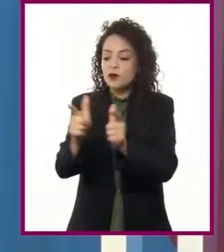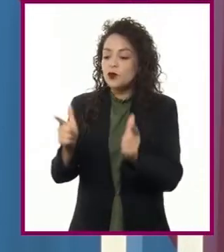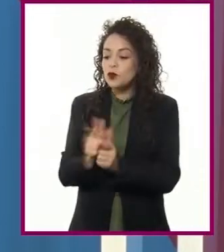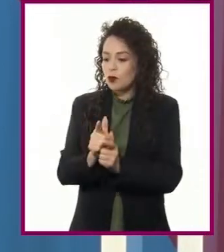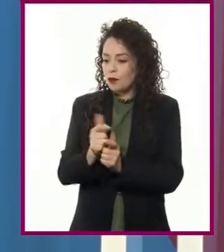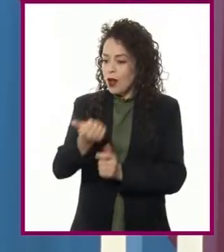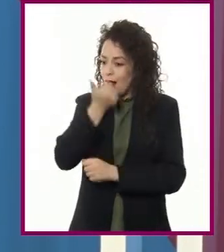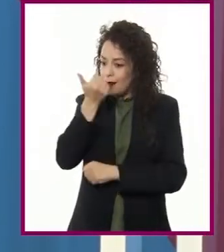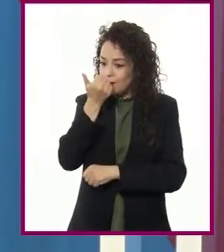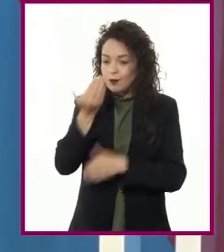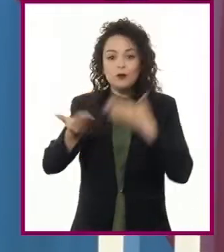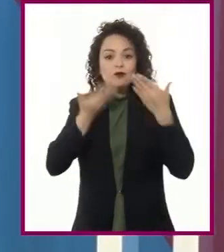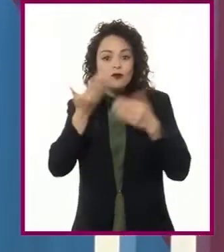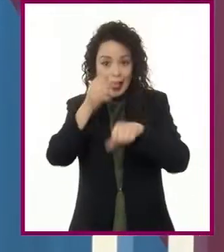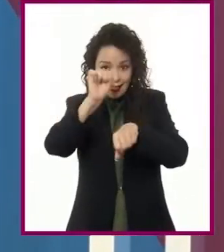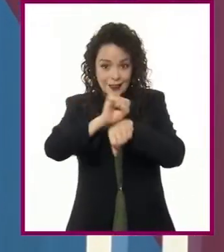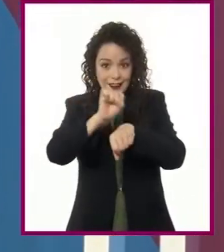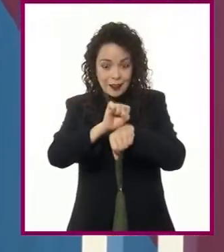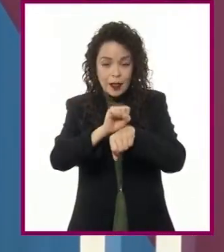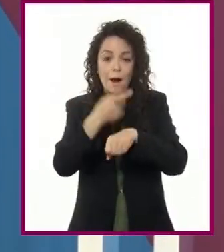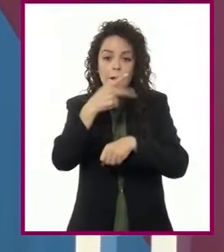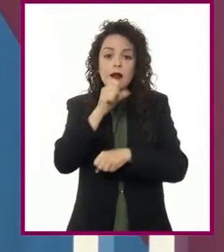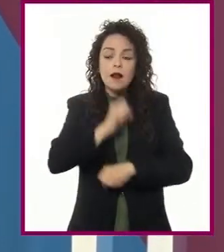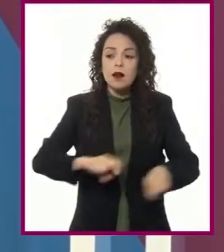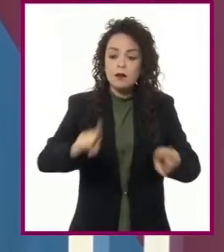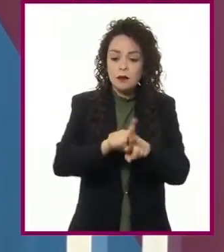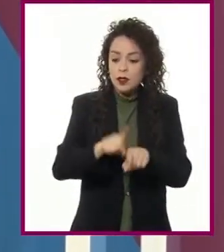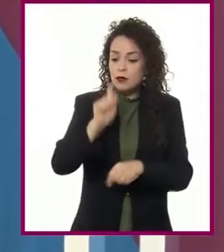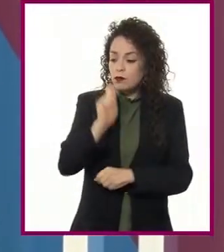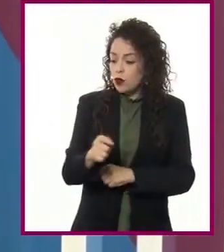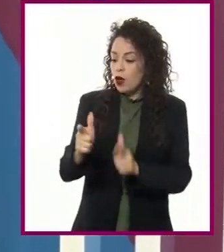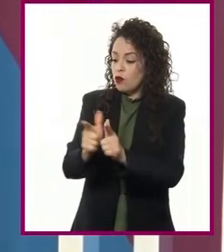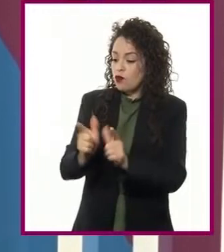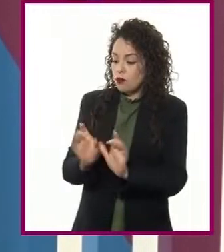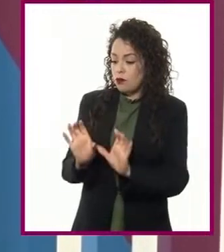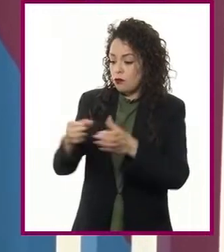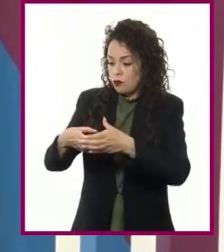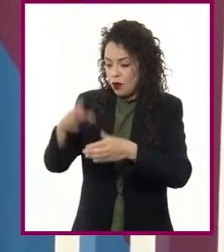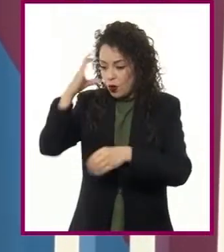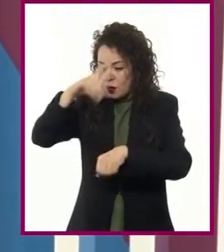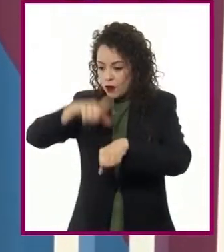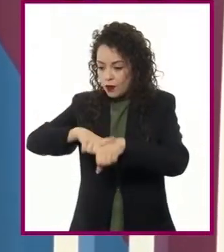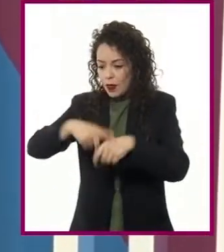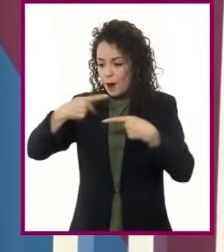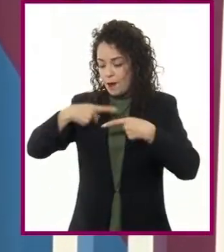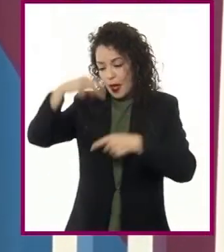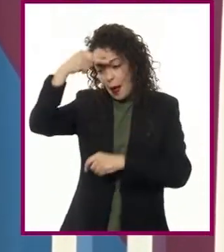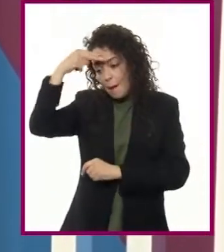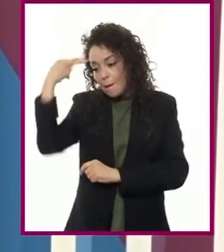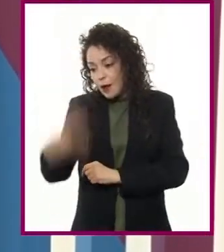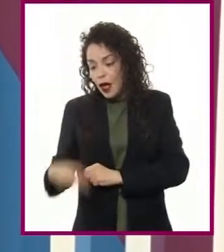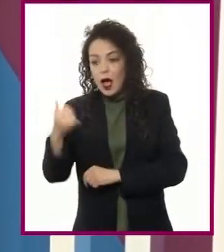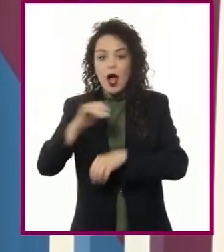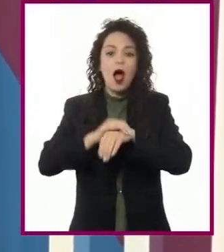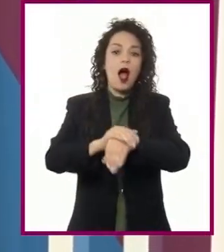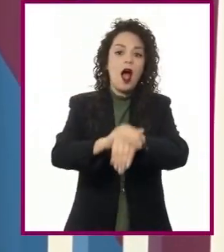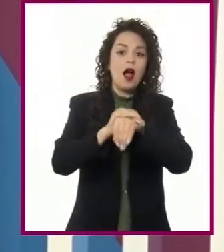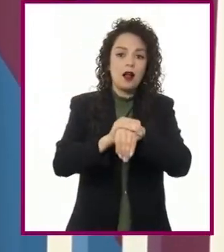al mismo tiempo pertenecen al grupo cultural de las y los mexicanos y al grupo de amistades que ustedes han